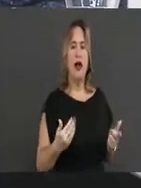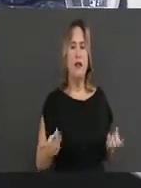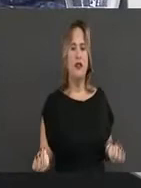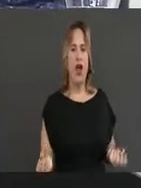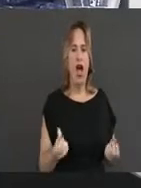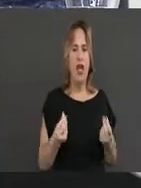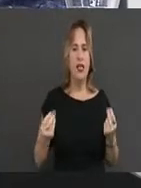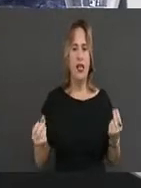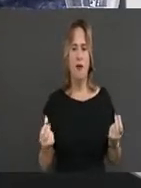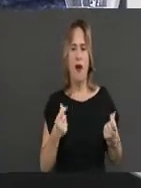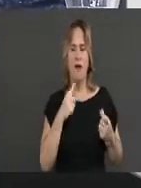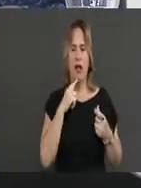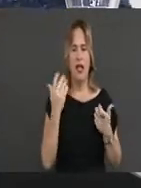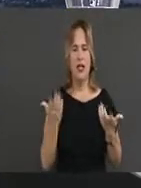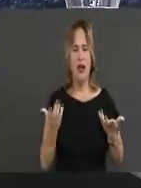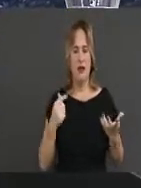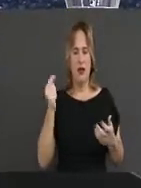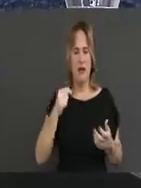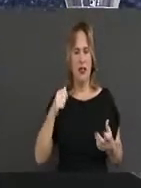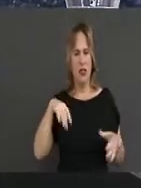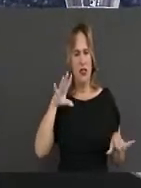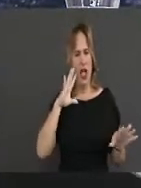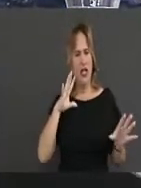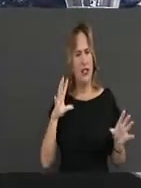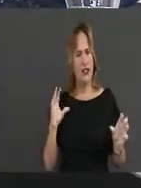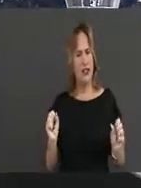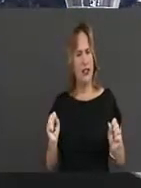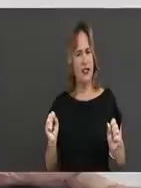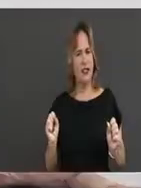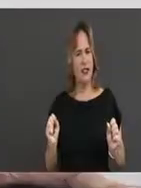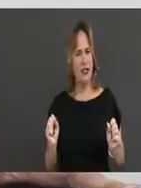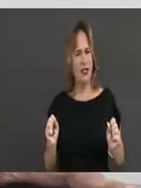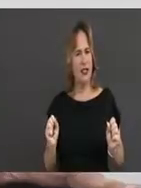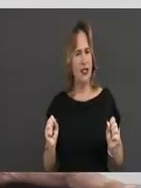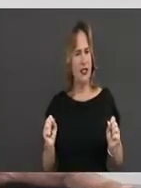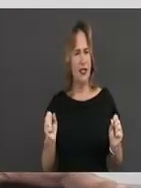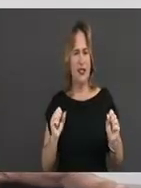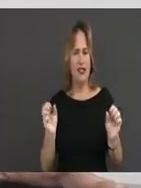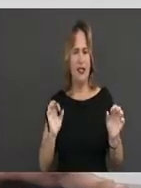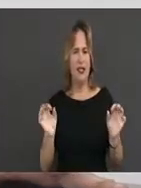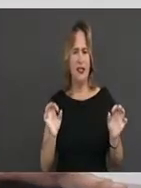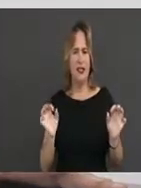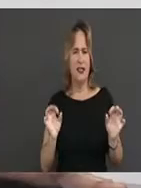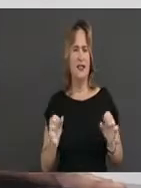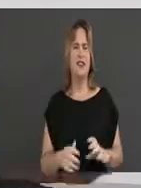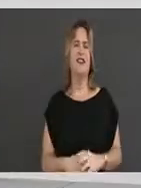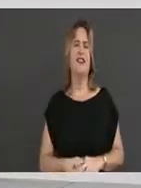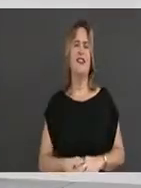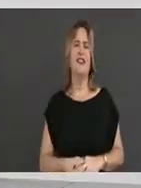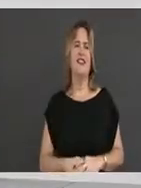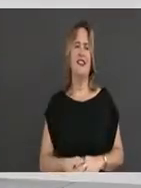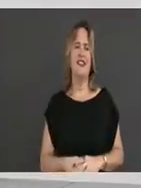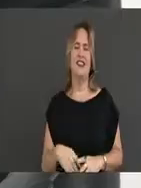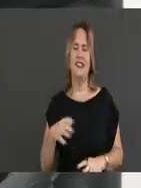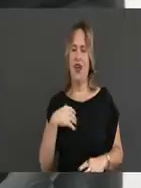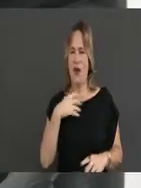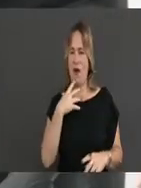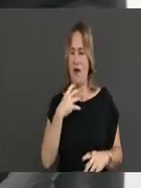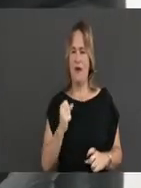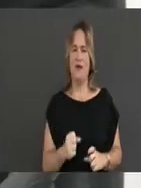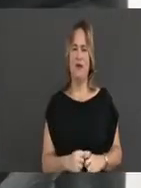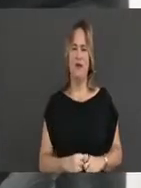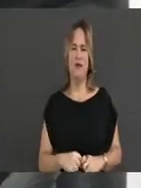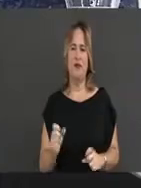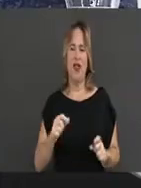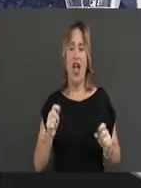Hay que moverlo rápidamente para que las personas puedan llegar. Usted, gobernadora, para que también compre mango allí directamente. Como me gusta. Sí.